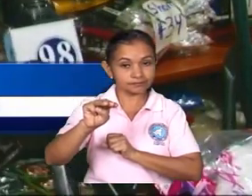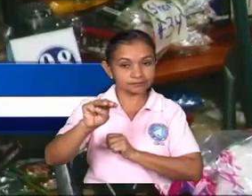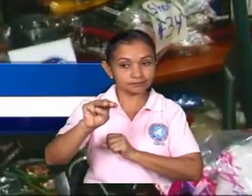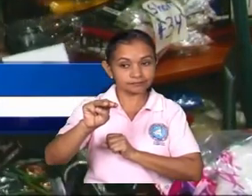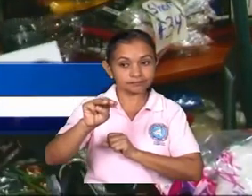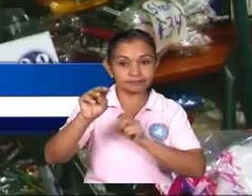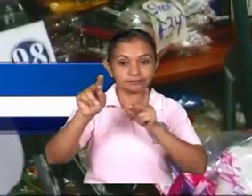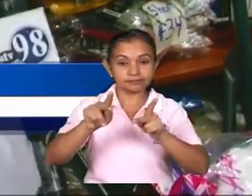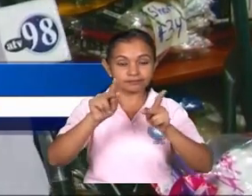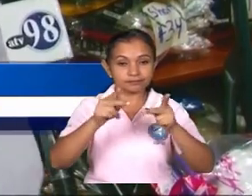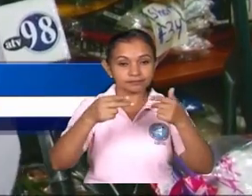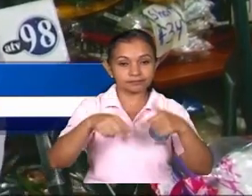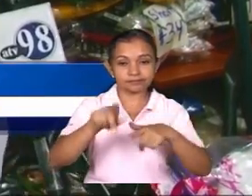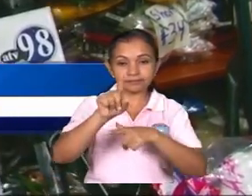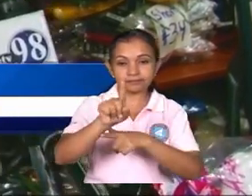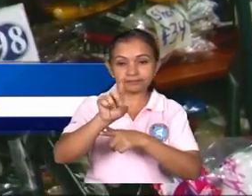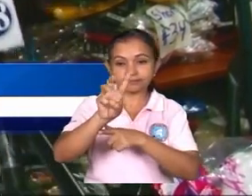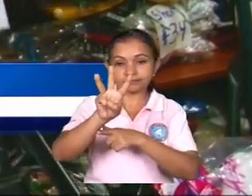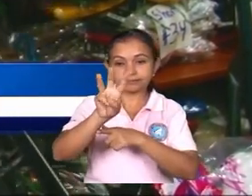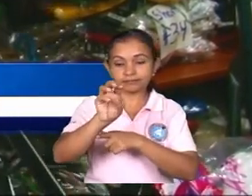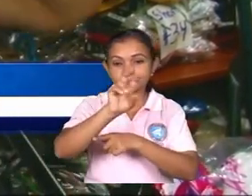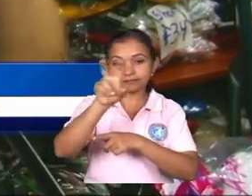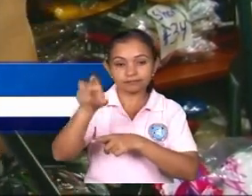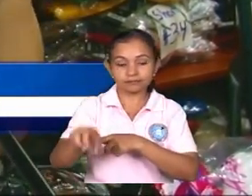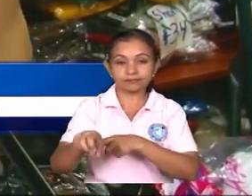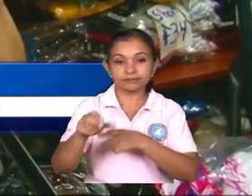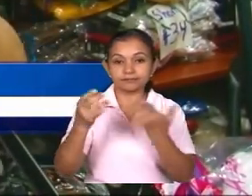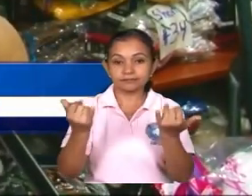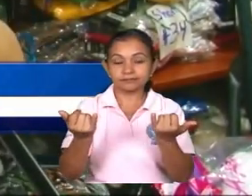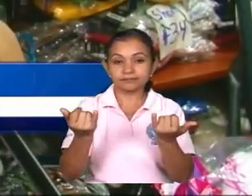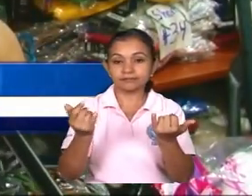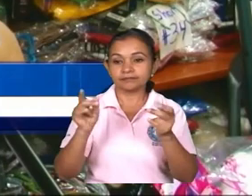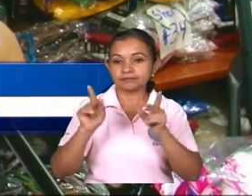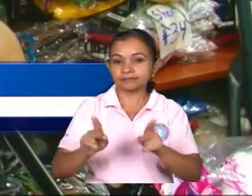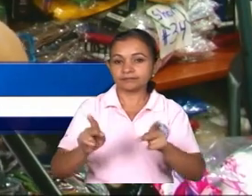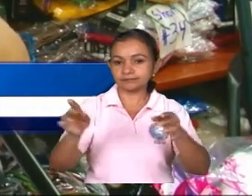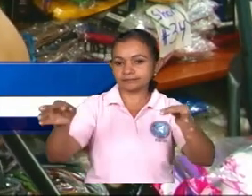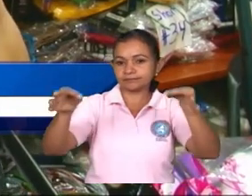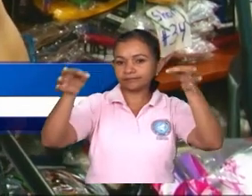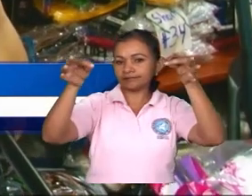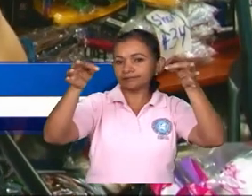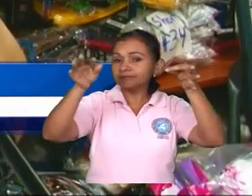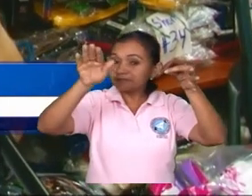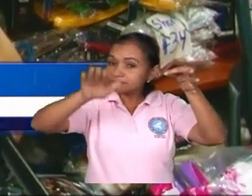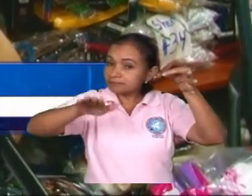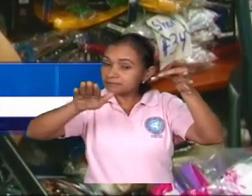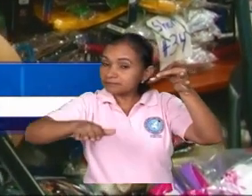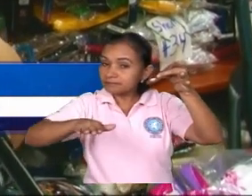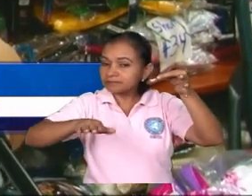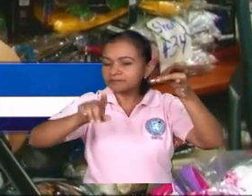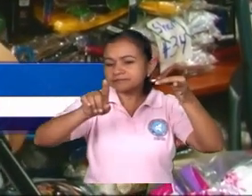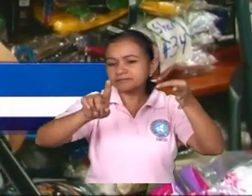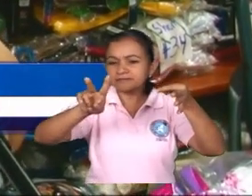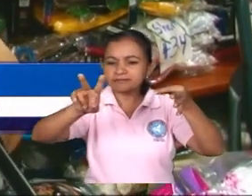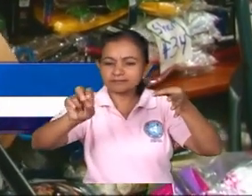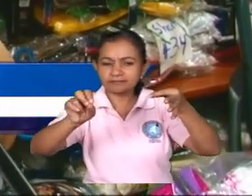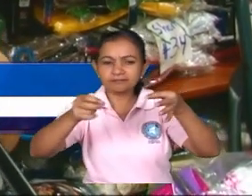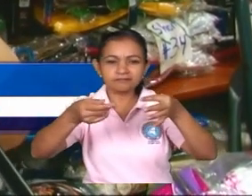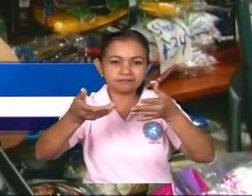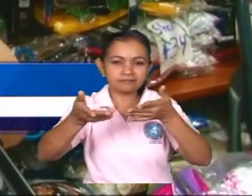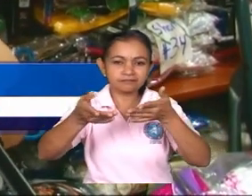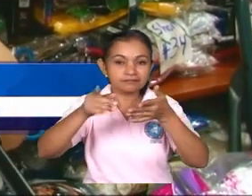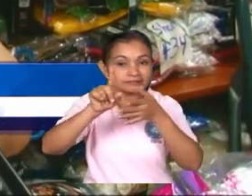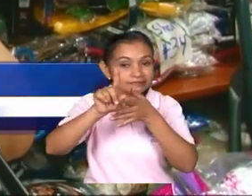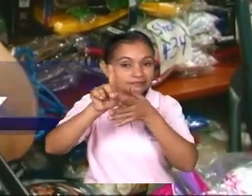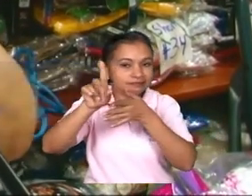Su precio normal es de 130 córdobas. Y entonces el cliente dice, ¿cuánto es lo menos? Llévenle en 120. No me la